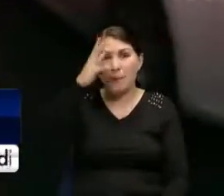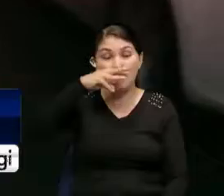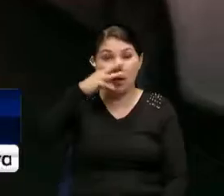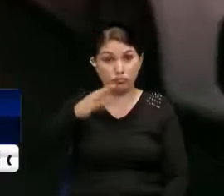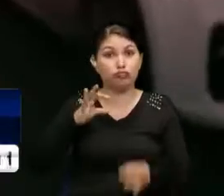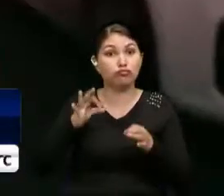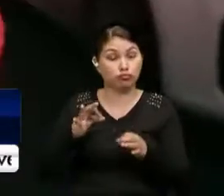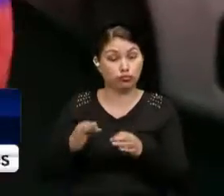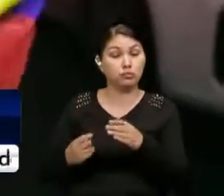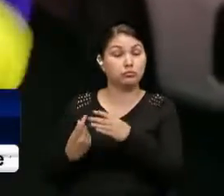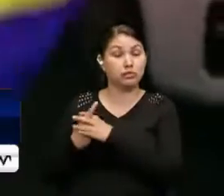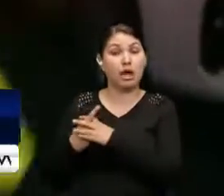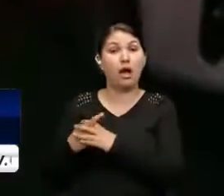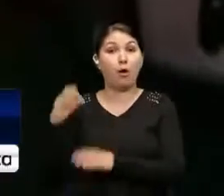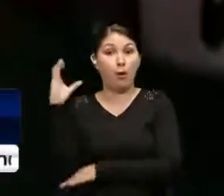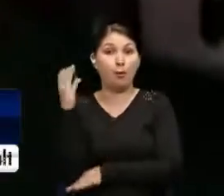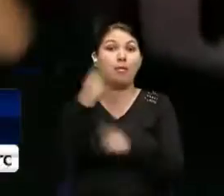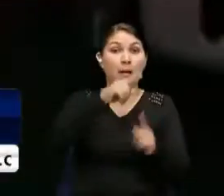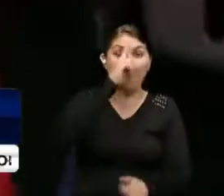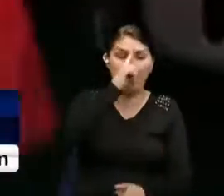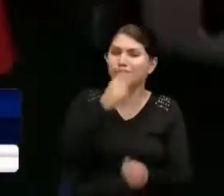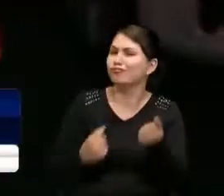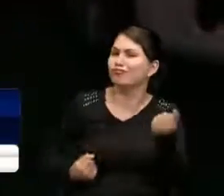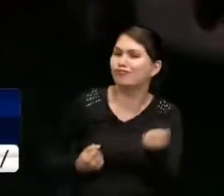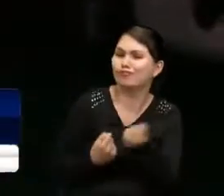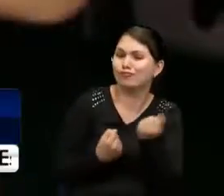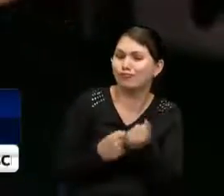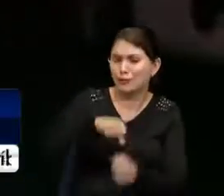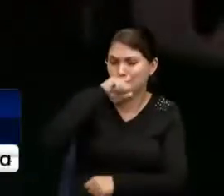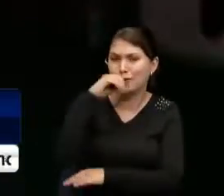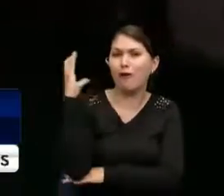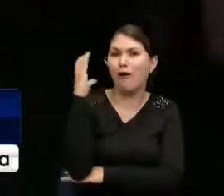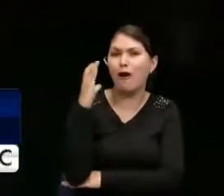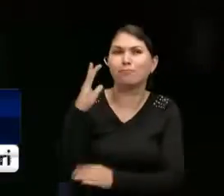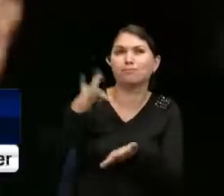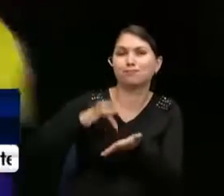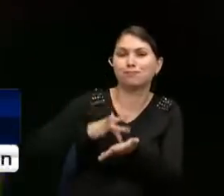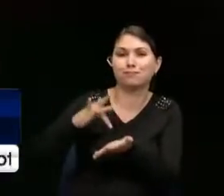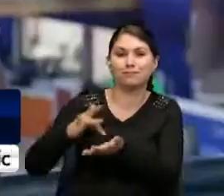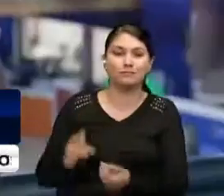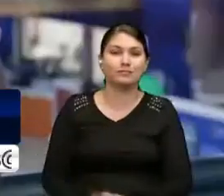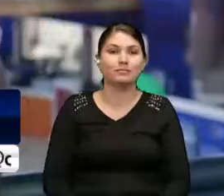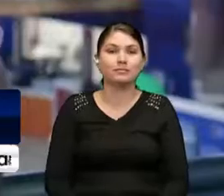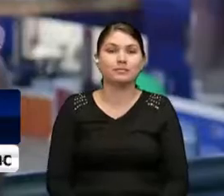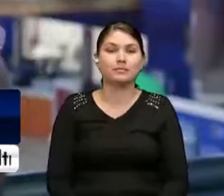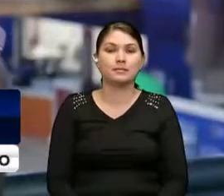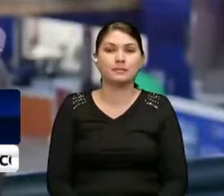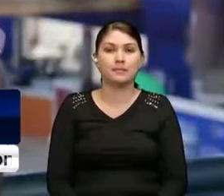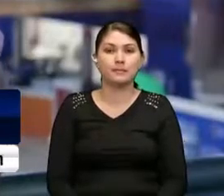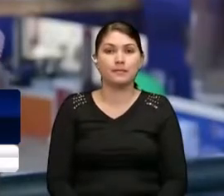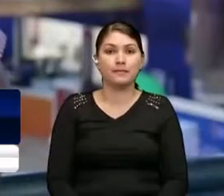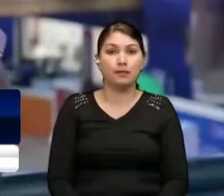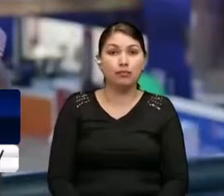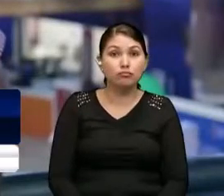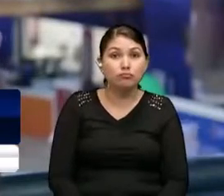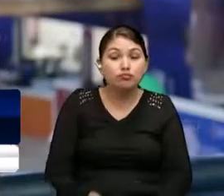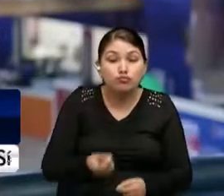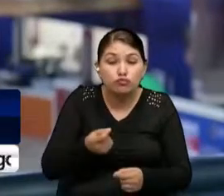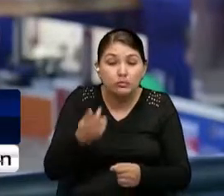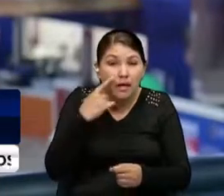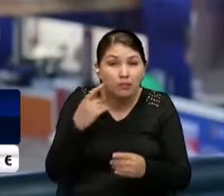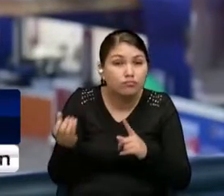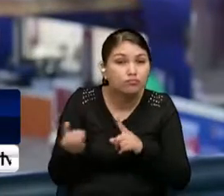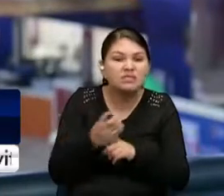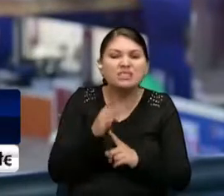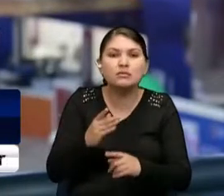colombiano y mentalidad alemana que a pesar de eso apoya la selección colombia en cada evento que participe en un rato se conocerá ya el